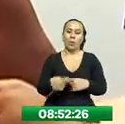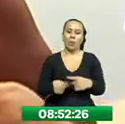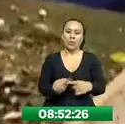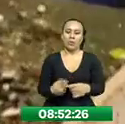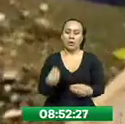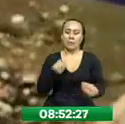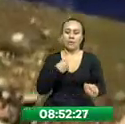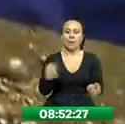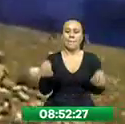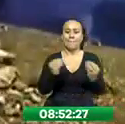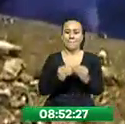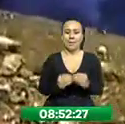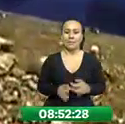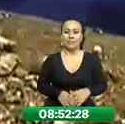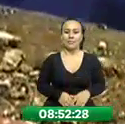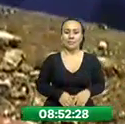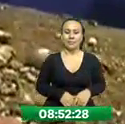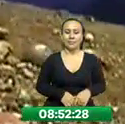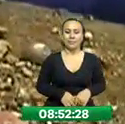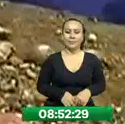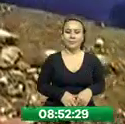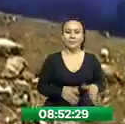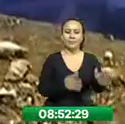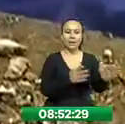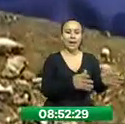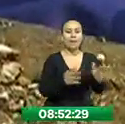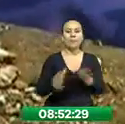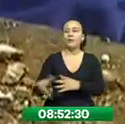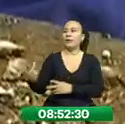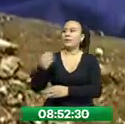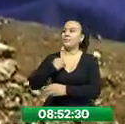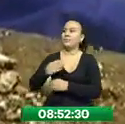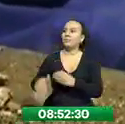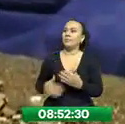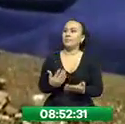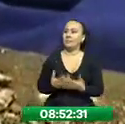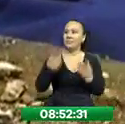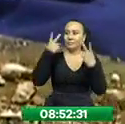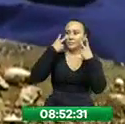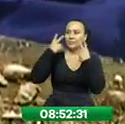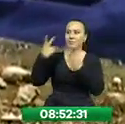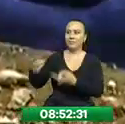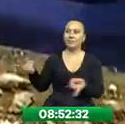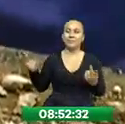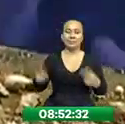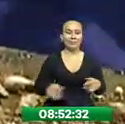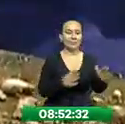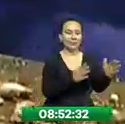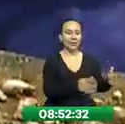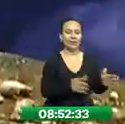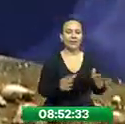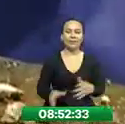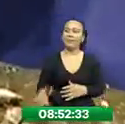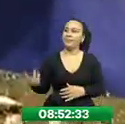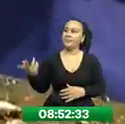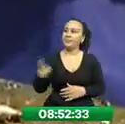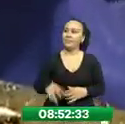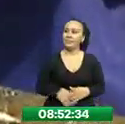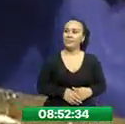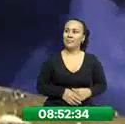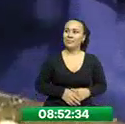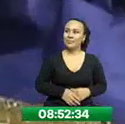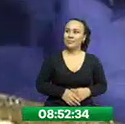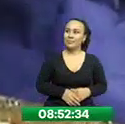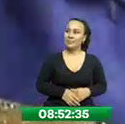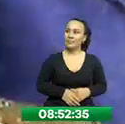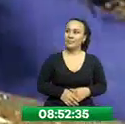flotando. Elementos policiales de la unidad de criminalística realizaron la inspección del cuerpo y luego procedieron a hacer el levantamiento. ¿Un reporte quizá de